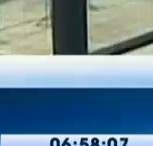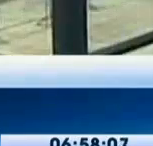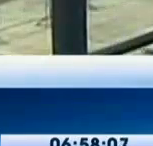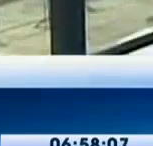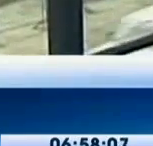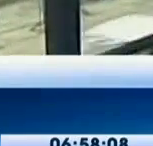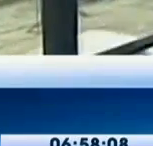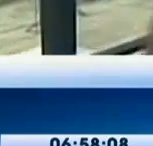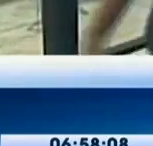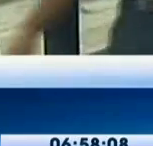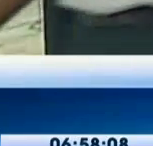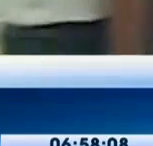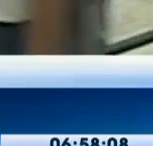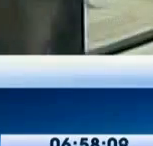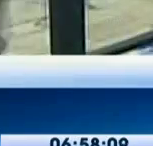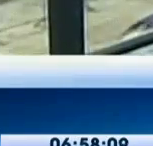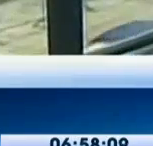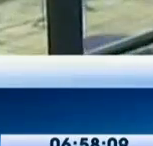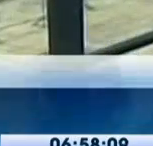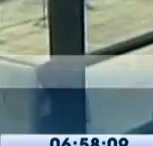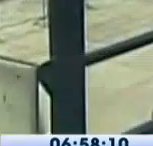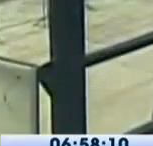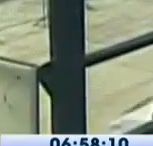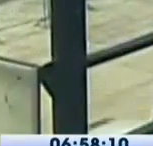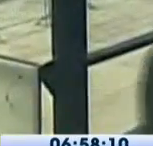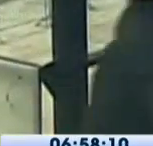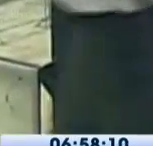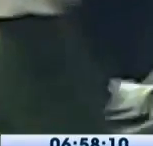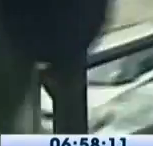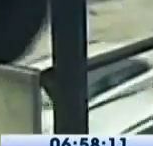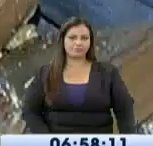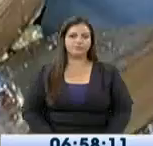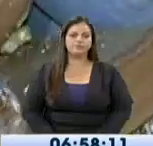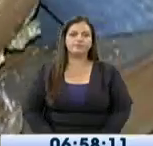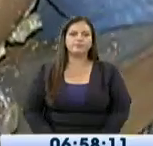para investigación. Veamos la nota.